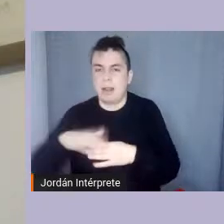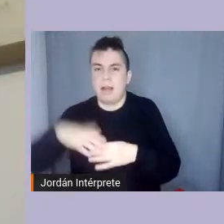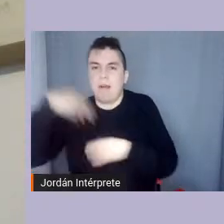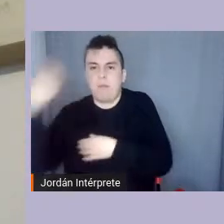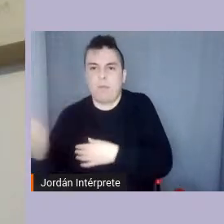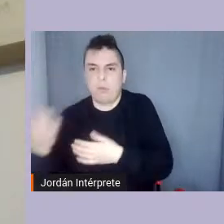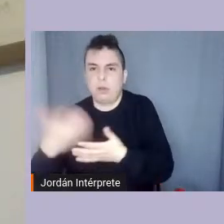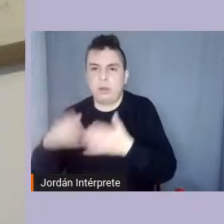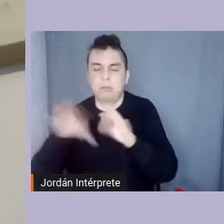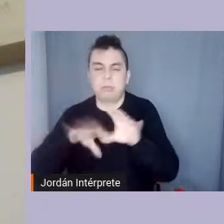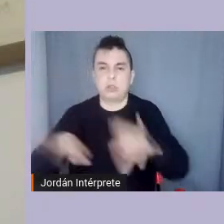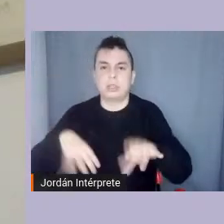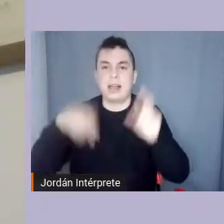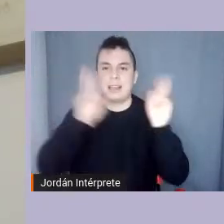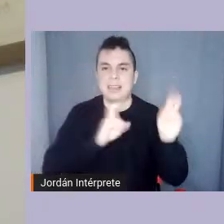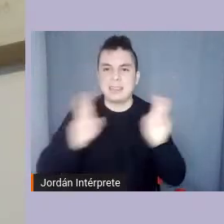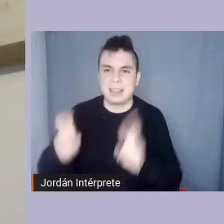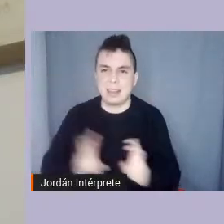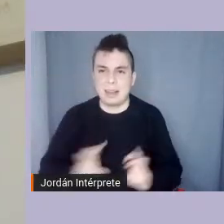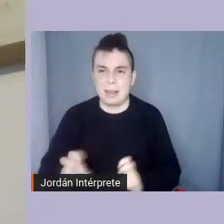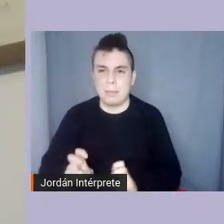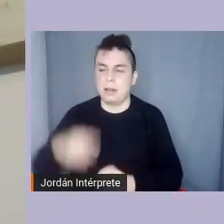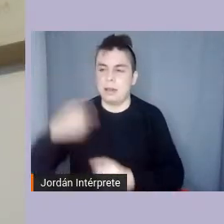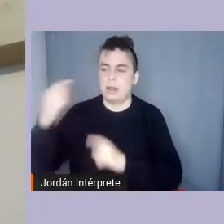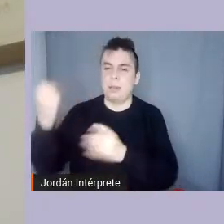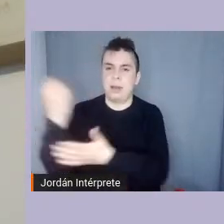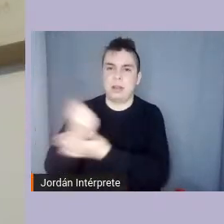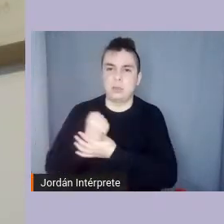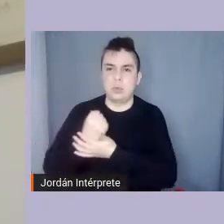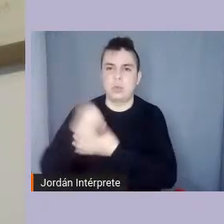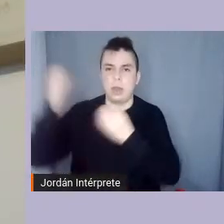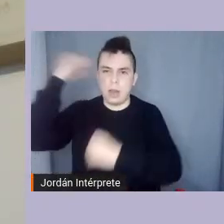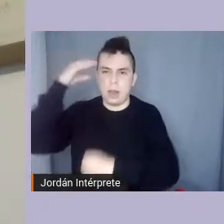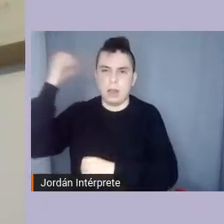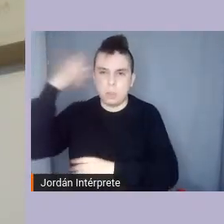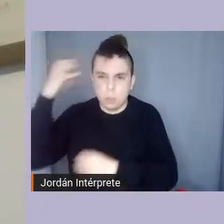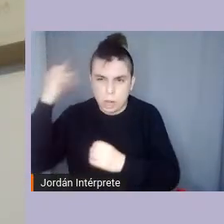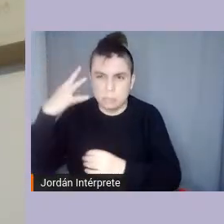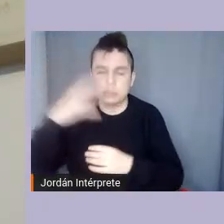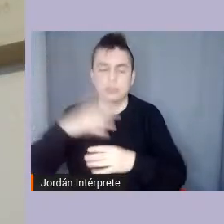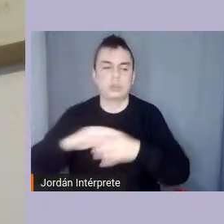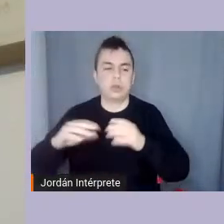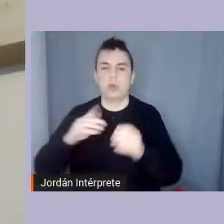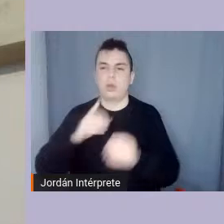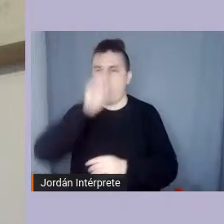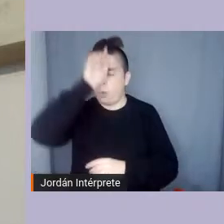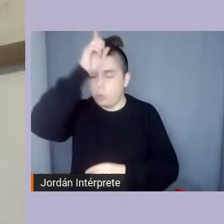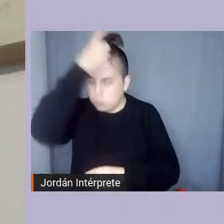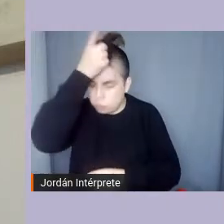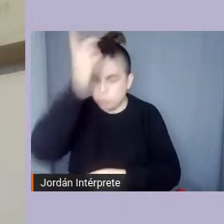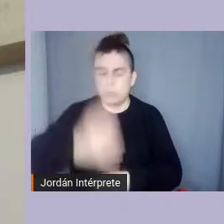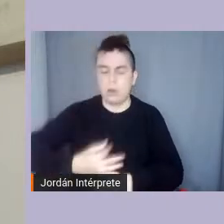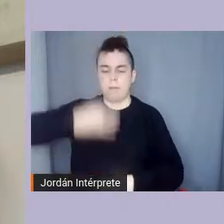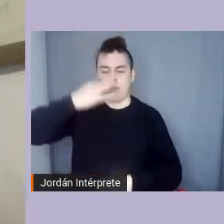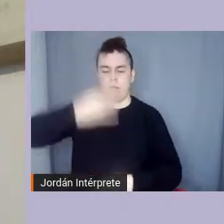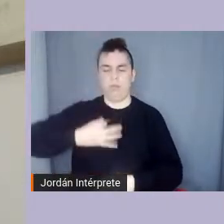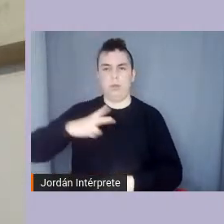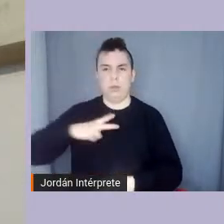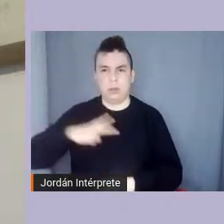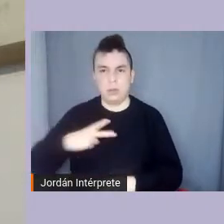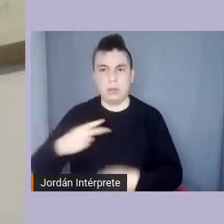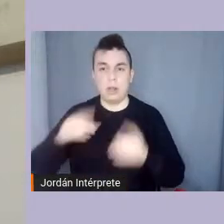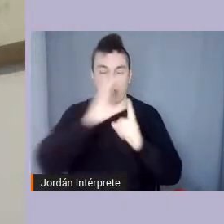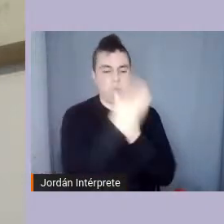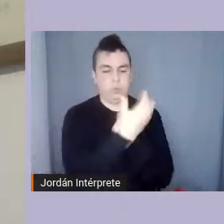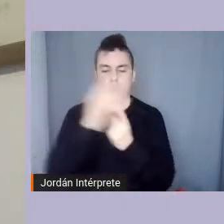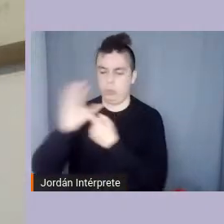Solo temáticas que refuercen a la educación, hábitos, formación, inclusión,